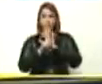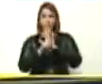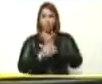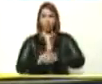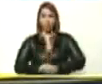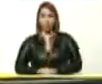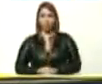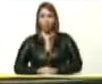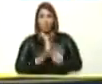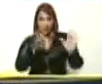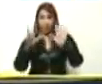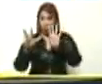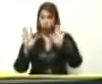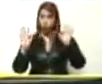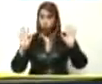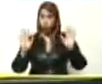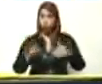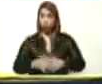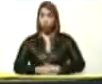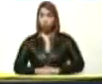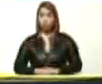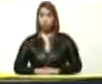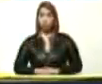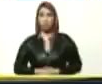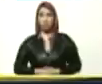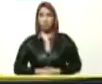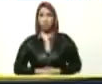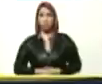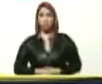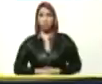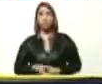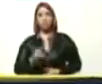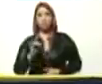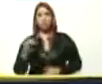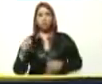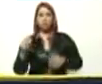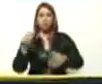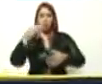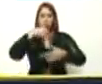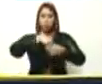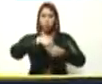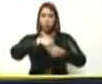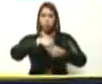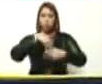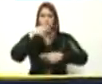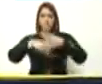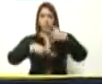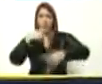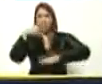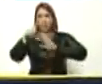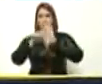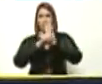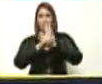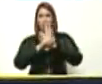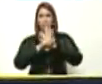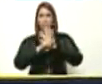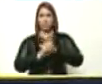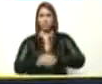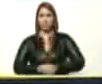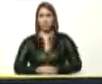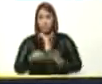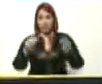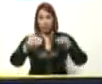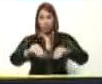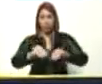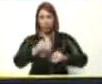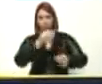18, que están incluidas, en el plan legislativo, de acuerdo,